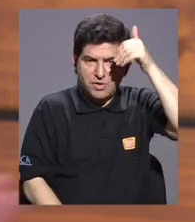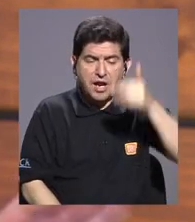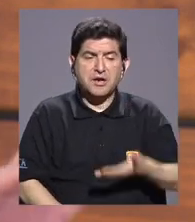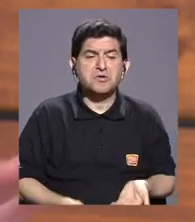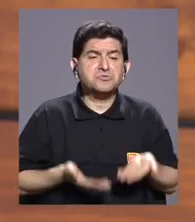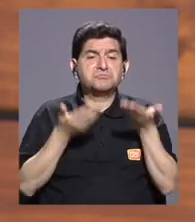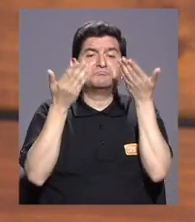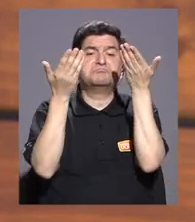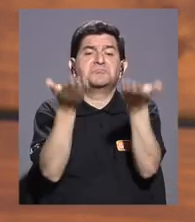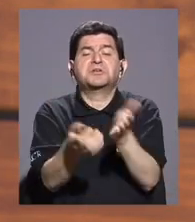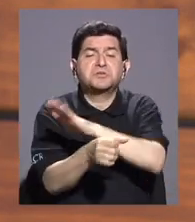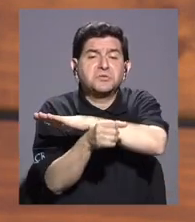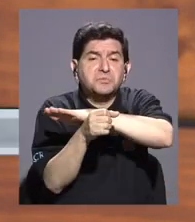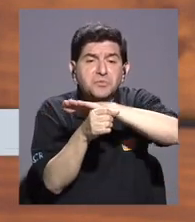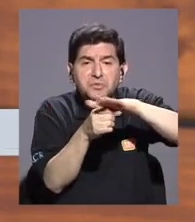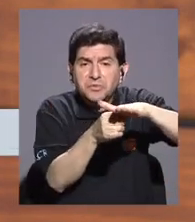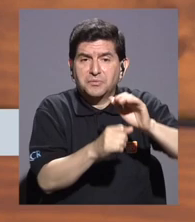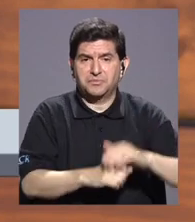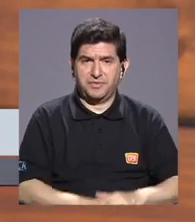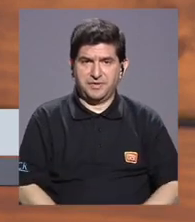le cedió totalmente